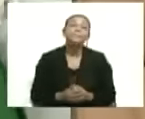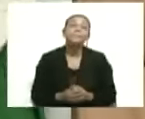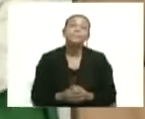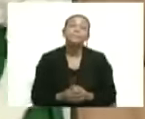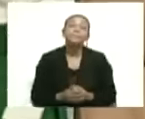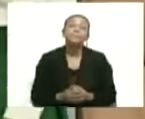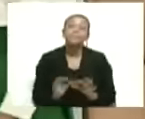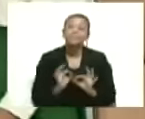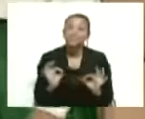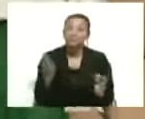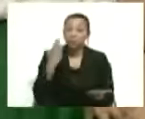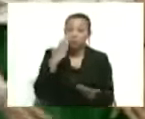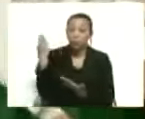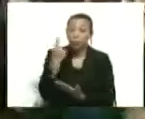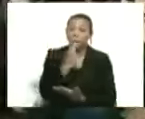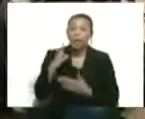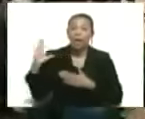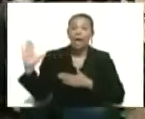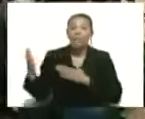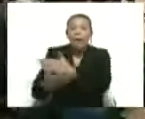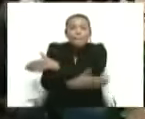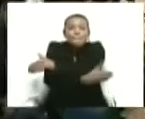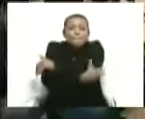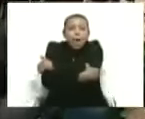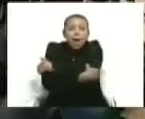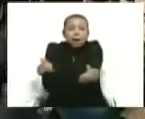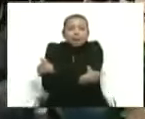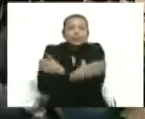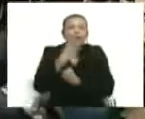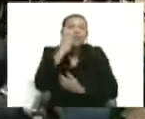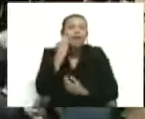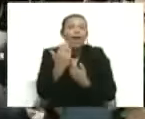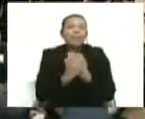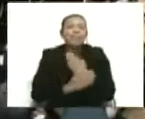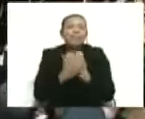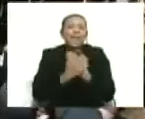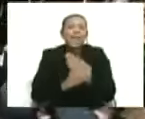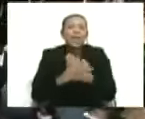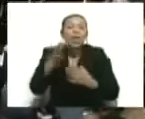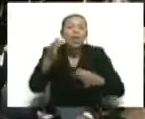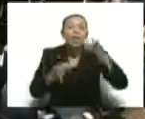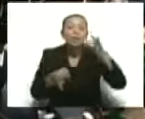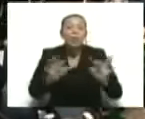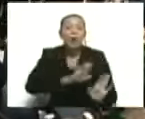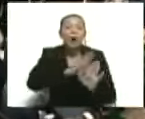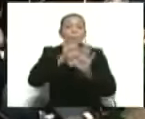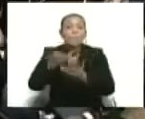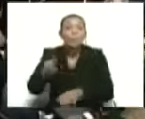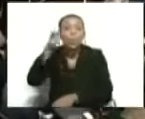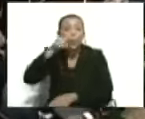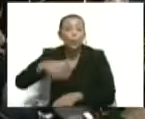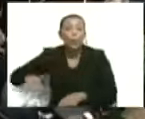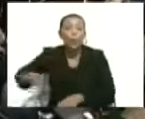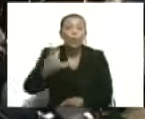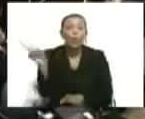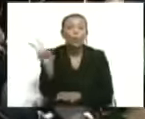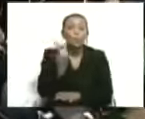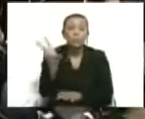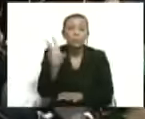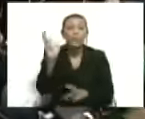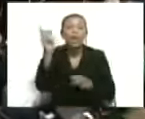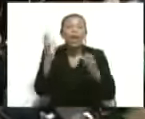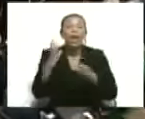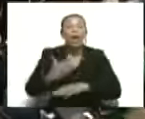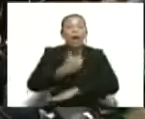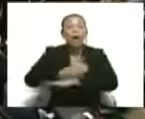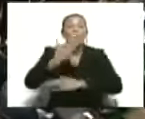Ven ese abrazo fraterno que sella un compromiso con la patria para legislar a favor del pueblo venezolano en esta